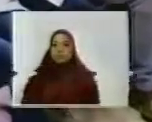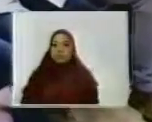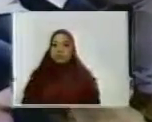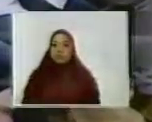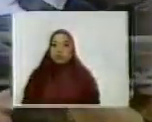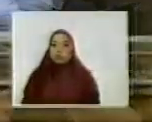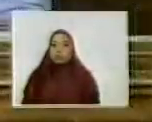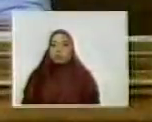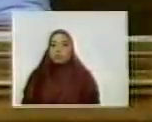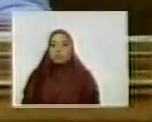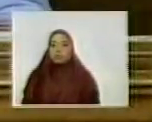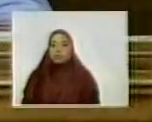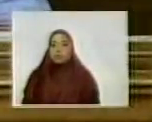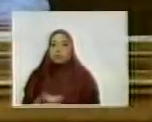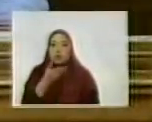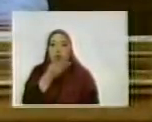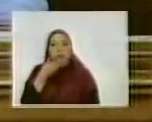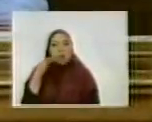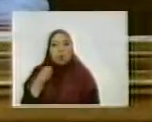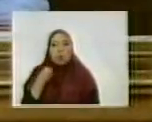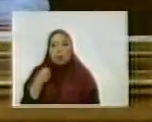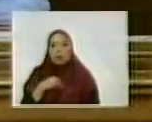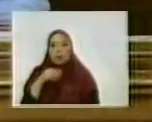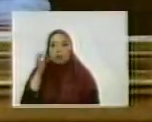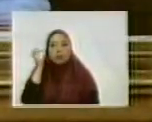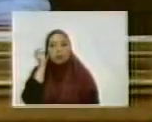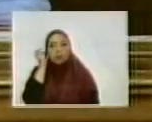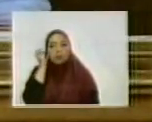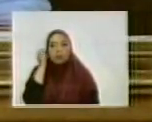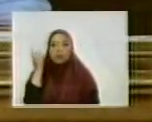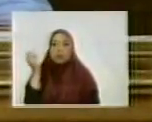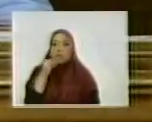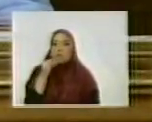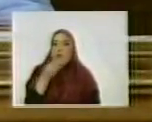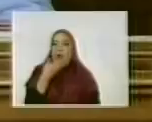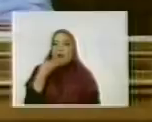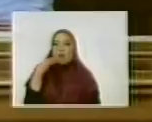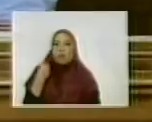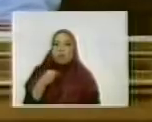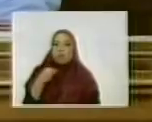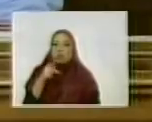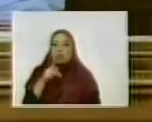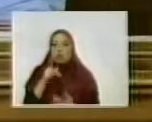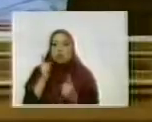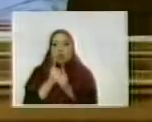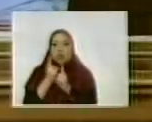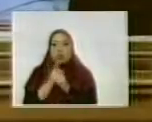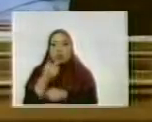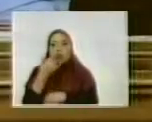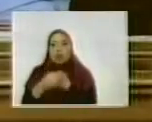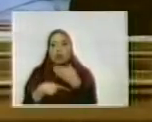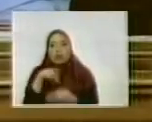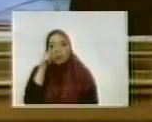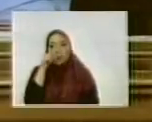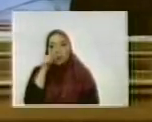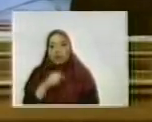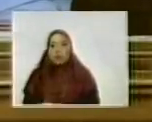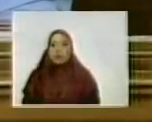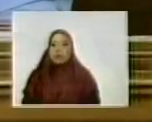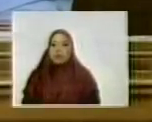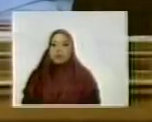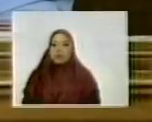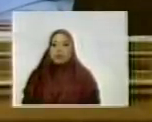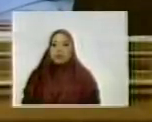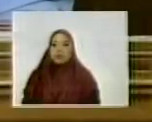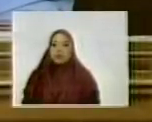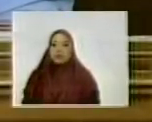Alí Rodríguez, muchachos, los jóvenes, los que están más jóvenes de esta batalla que estamos dando,